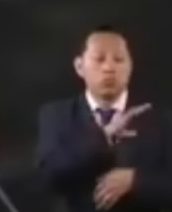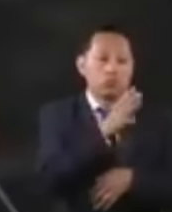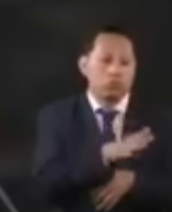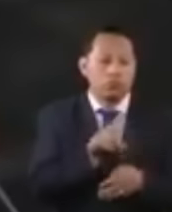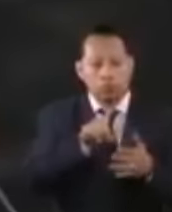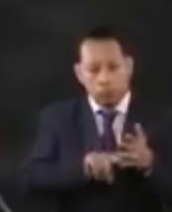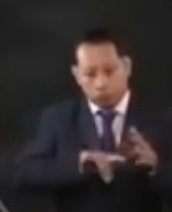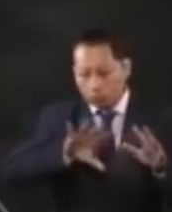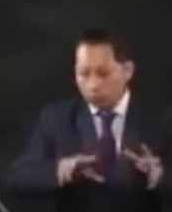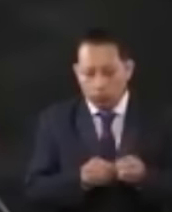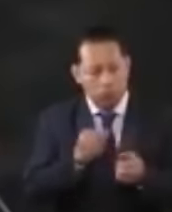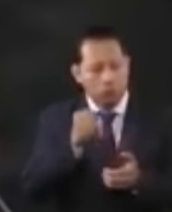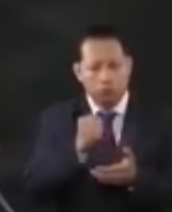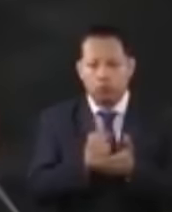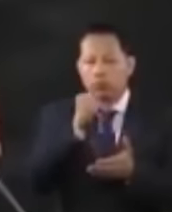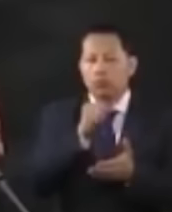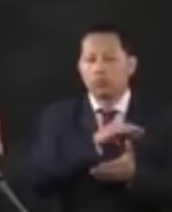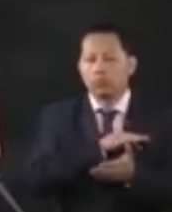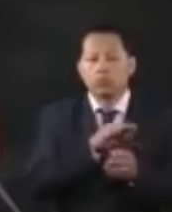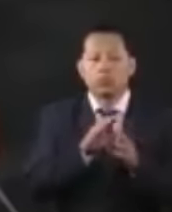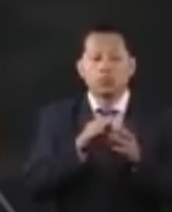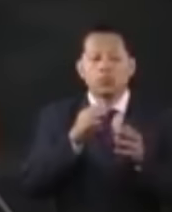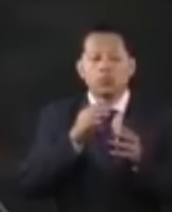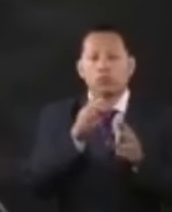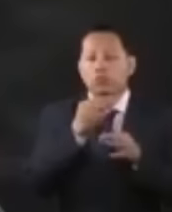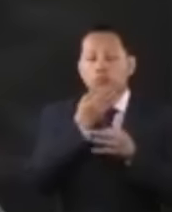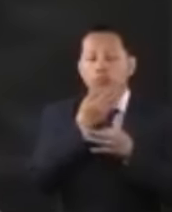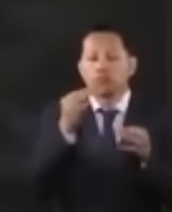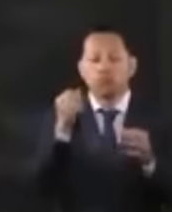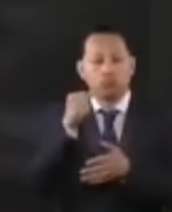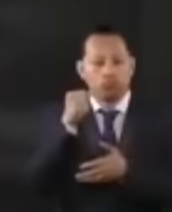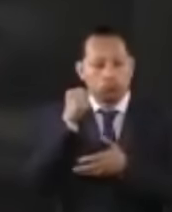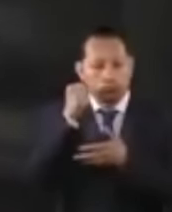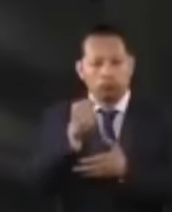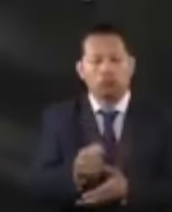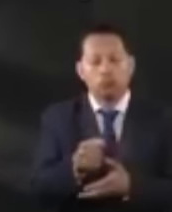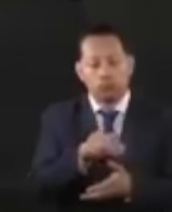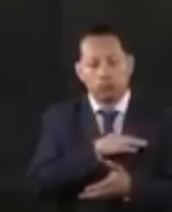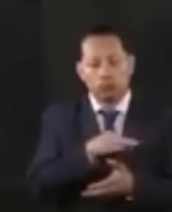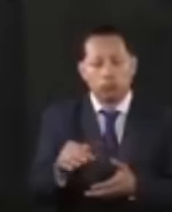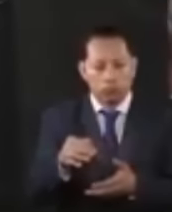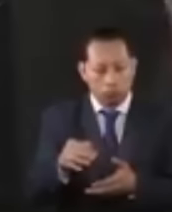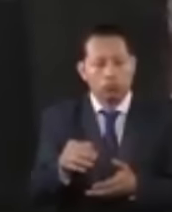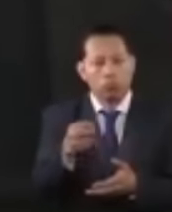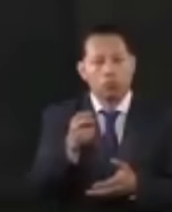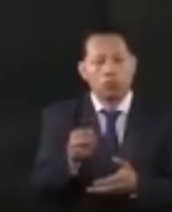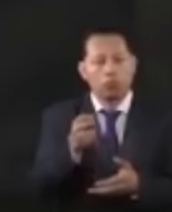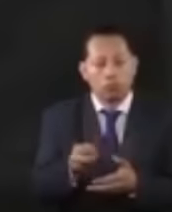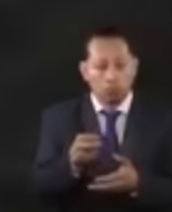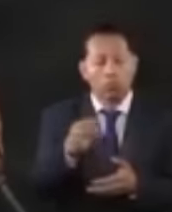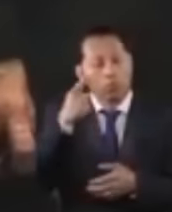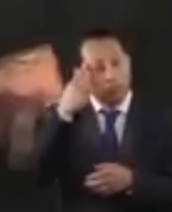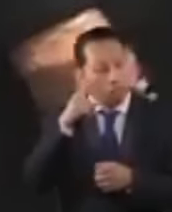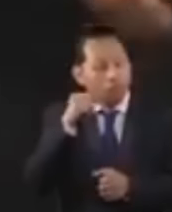y en lo particular el decreto de presupuesto de egresos de la Federación para